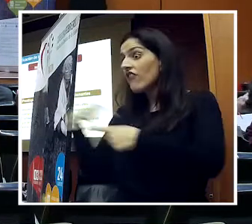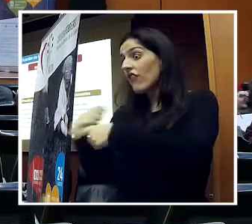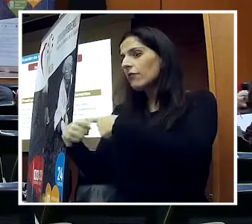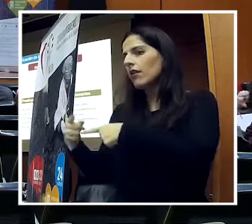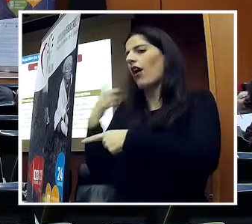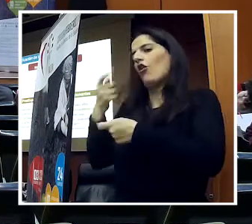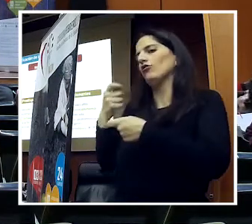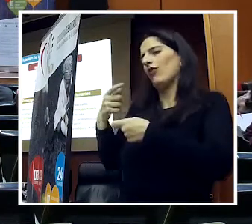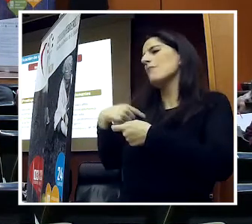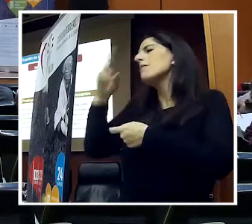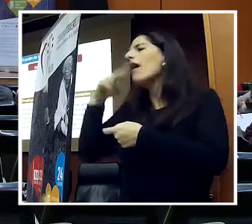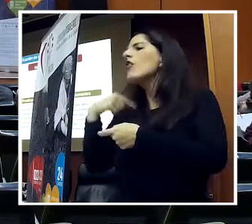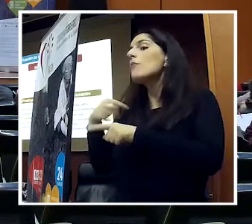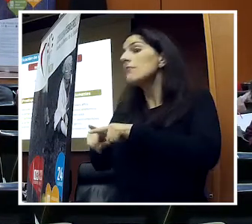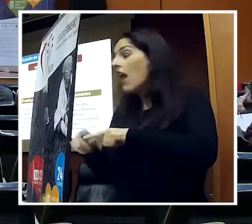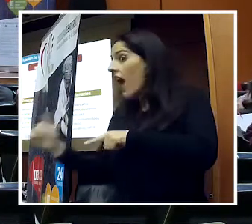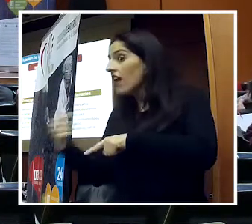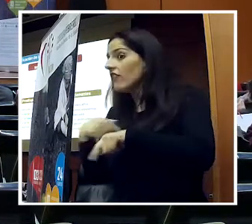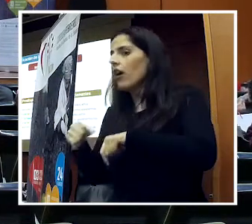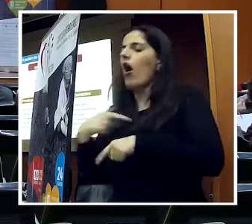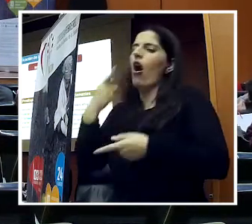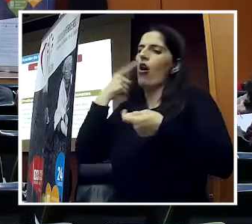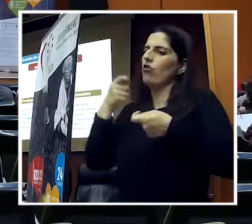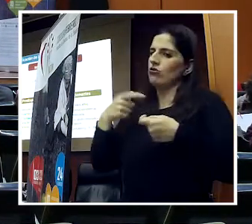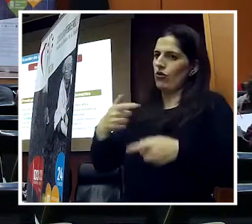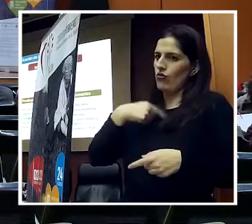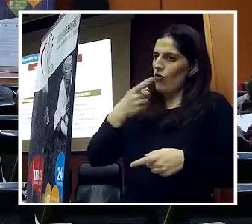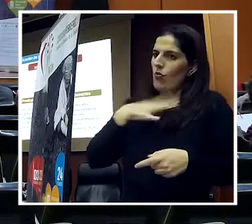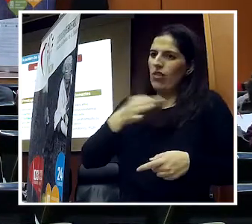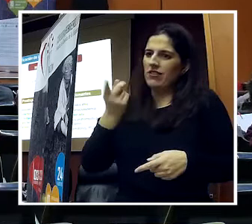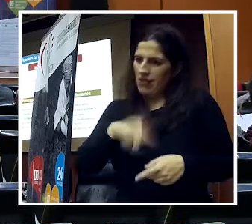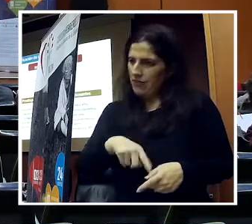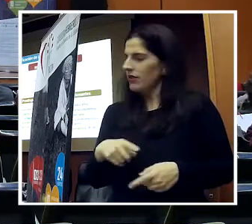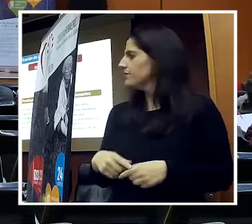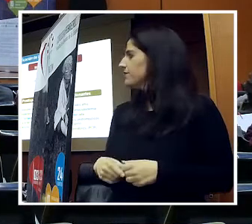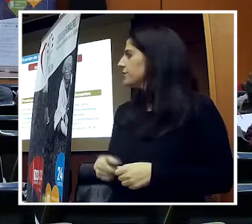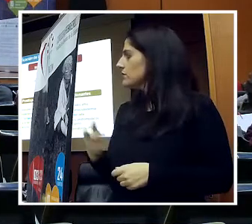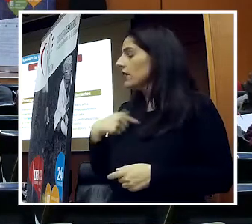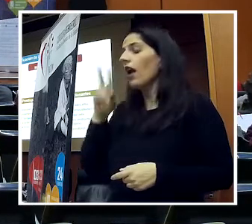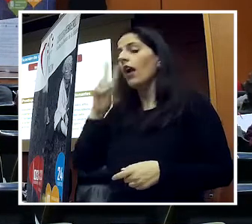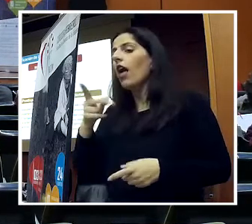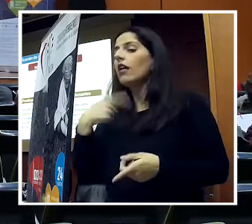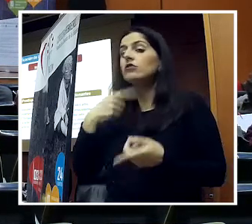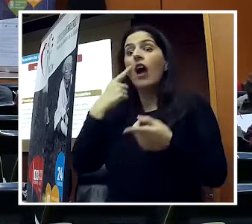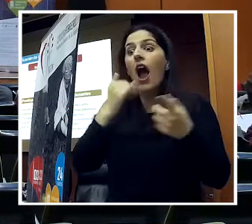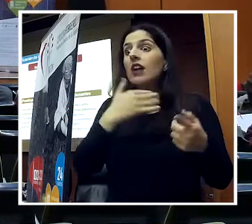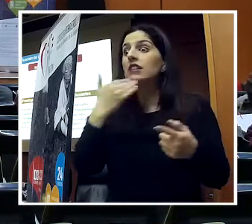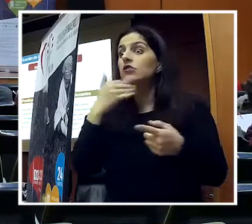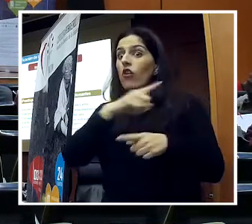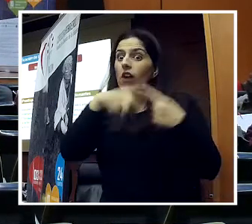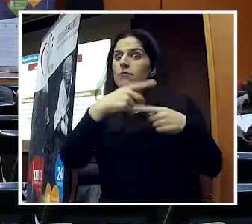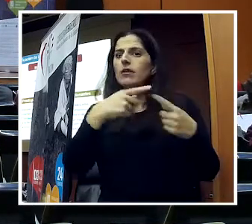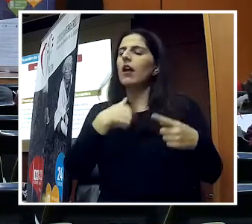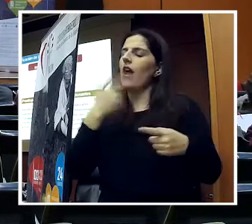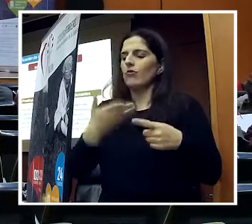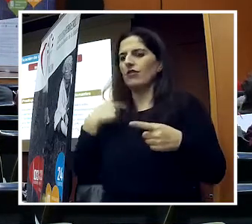llamaríamos antecedentes de enfermedad cardiovascular precoz y que cada vez más lo tenemos muy en cuenta para estar presente ese factor porque nos va a